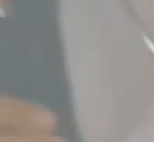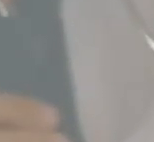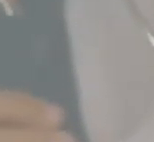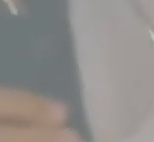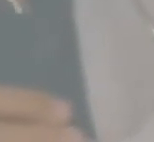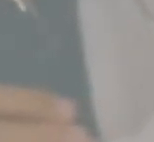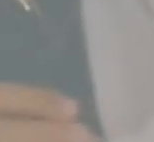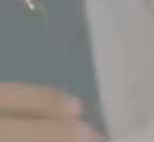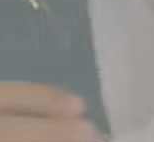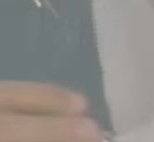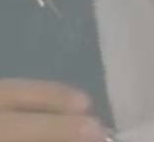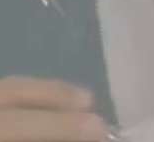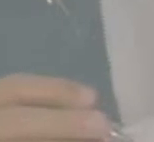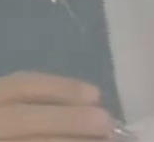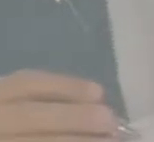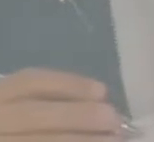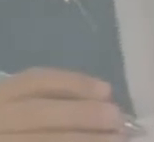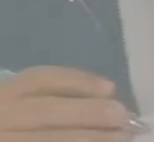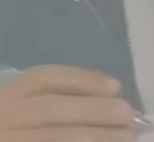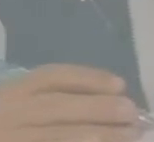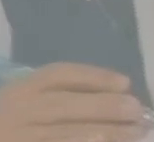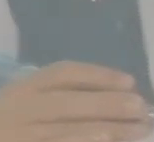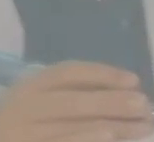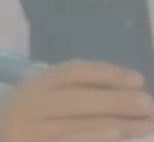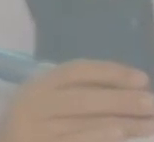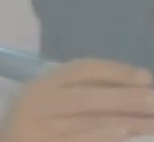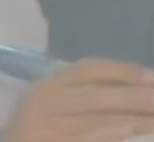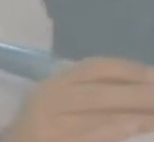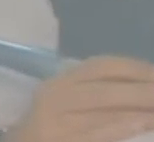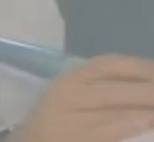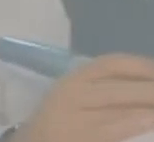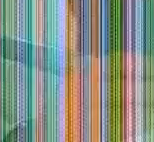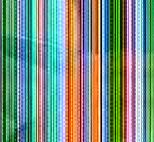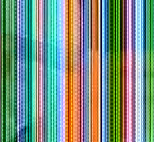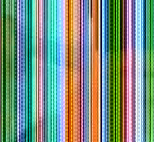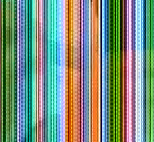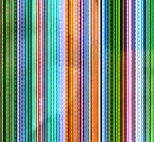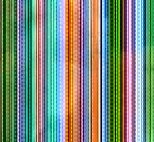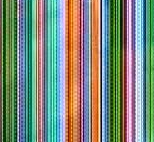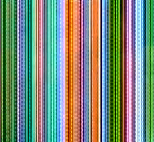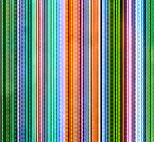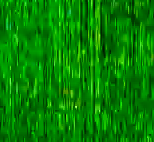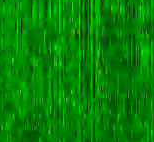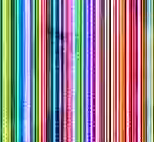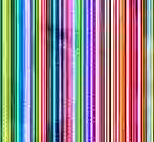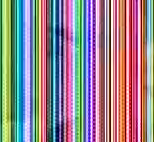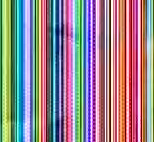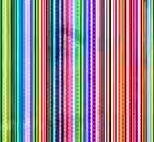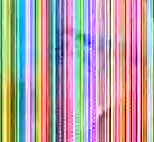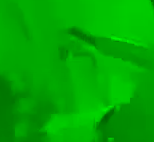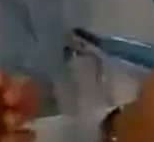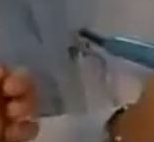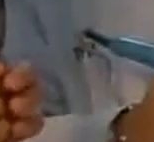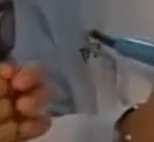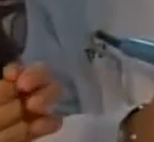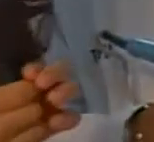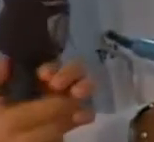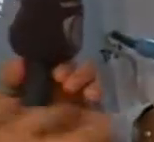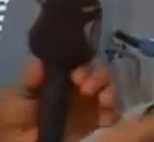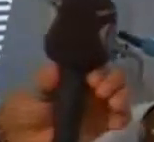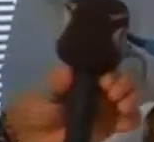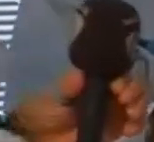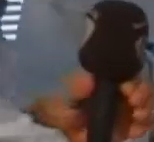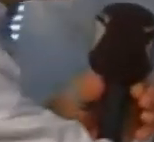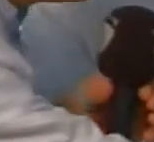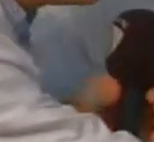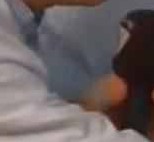pero explicamos muy bien lo que mencionaba ahora Javier, que es lo que ustedes ven en la calle, que Raúl utiliza también en los